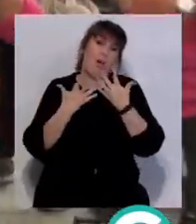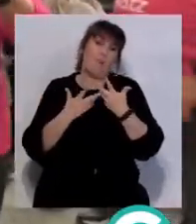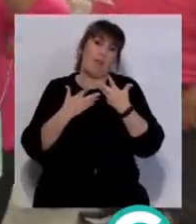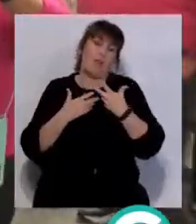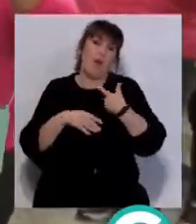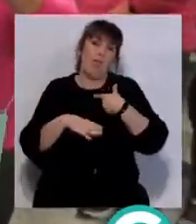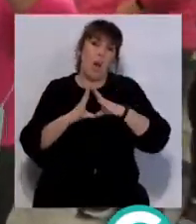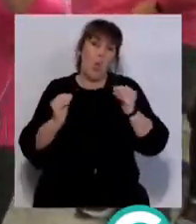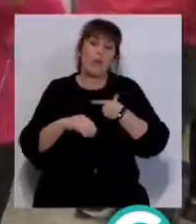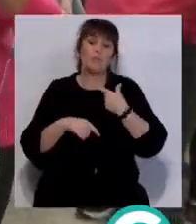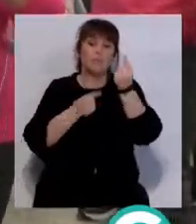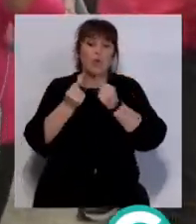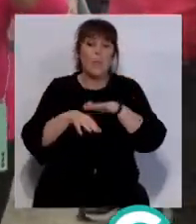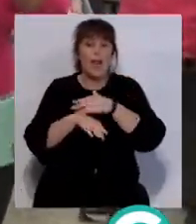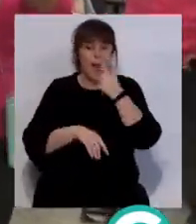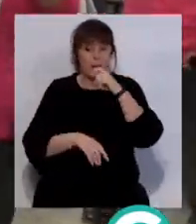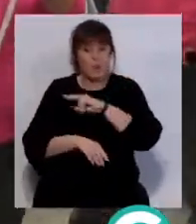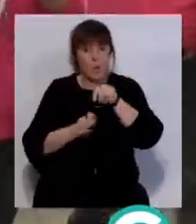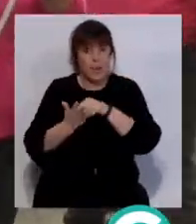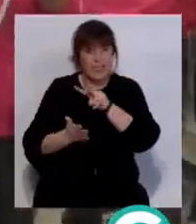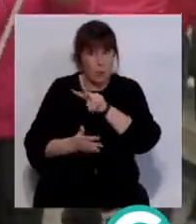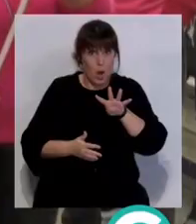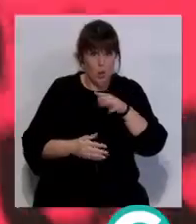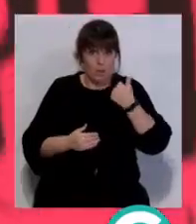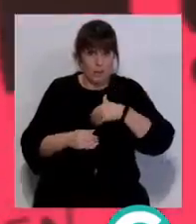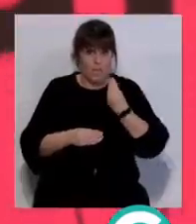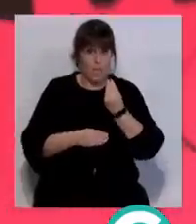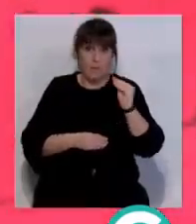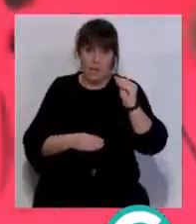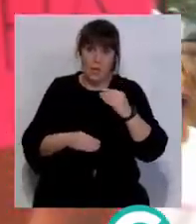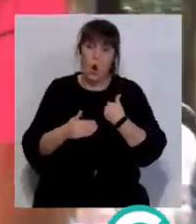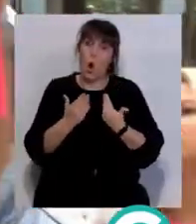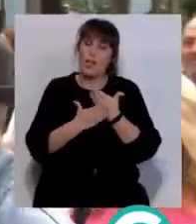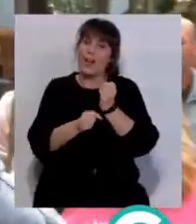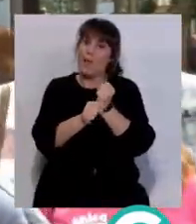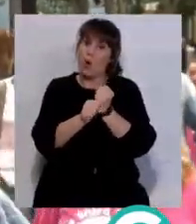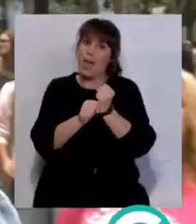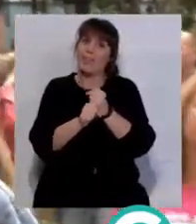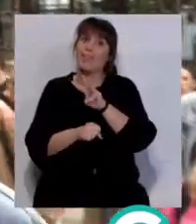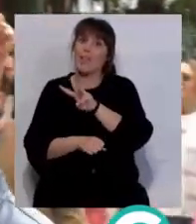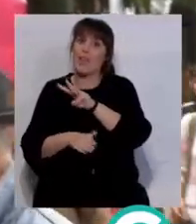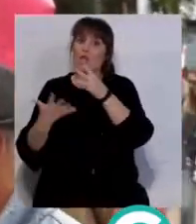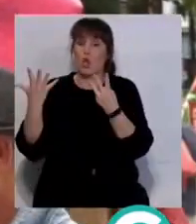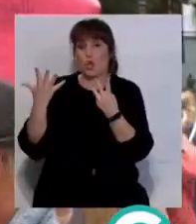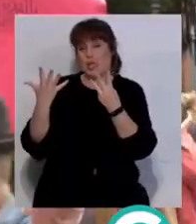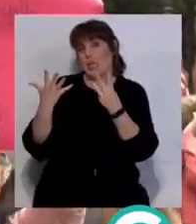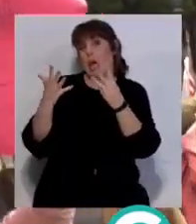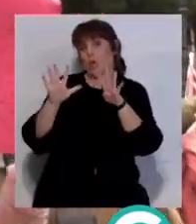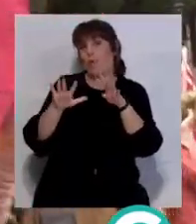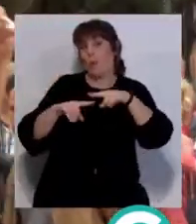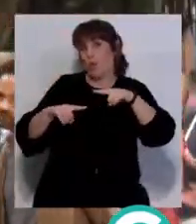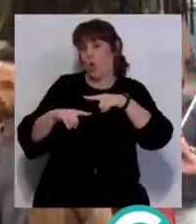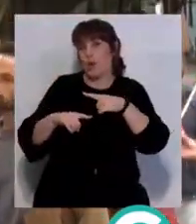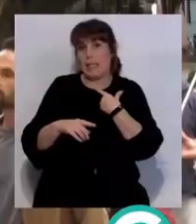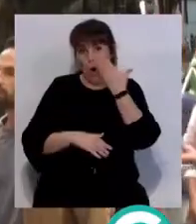Los presupuestos para 2024 incrementan a jornada completa las jornadas laborales de los 389 monitores